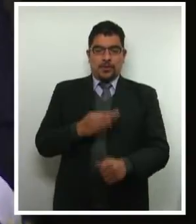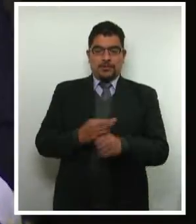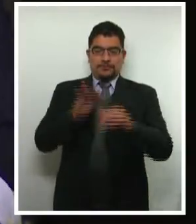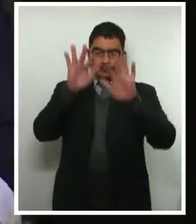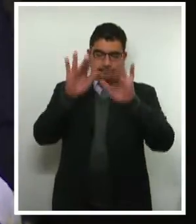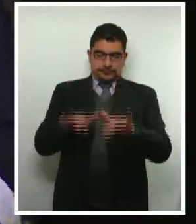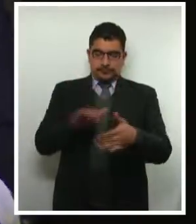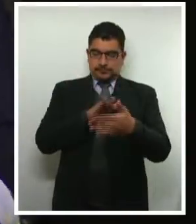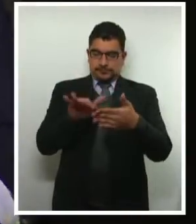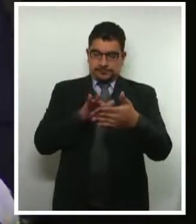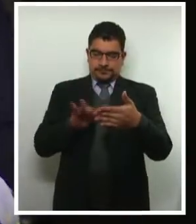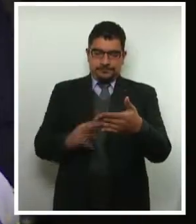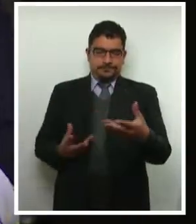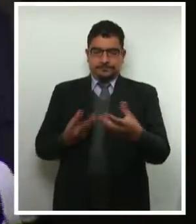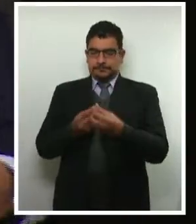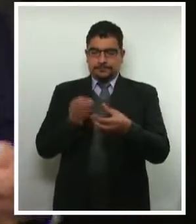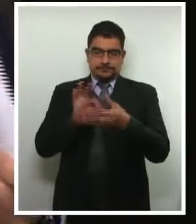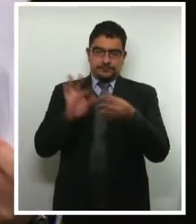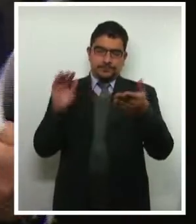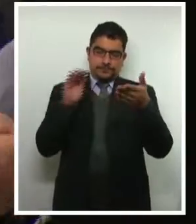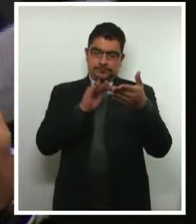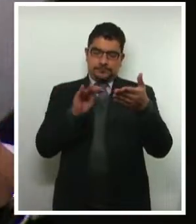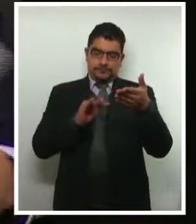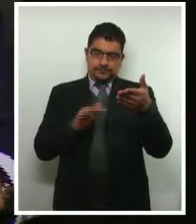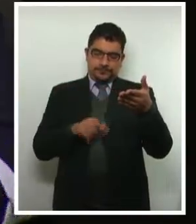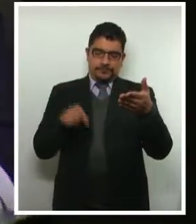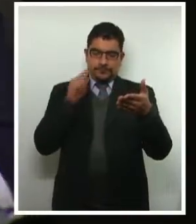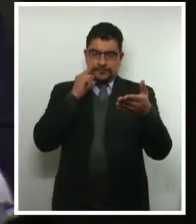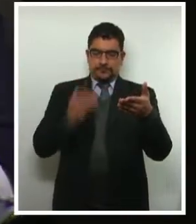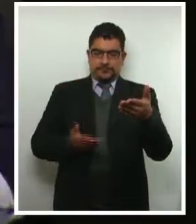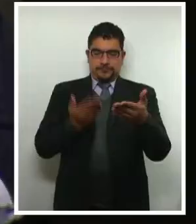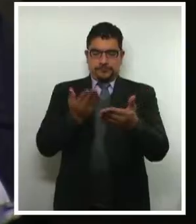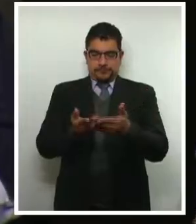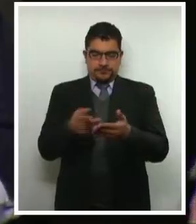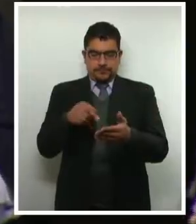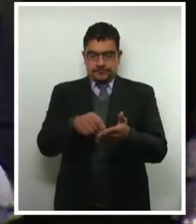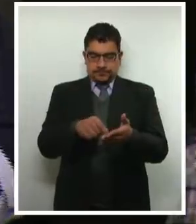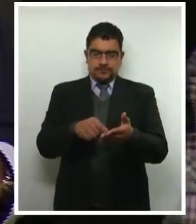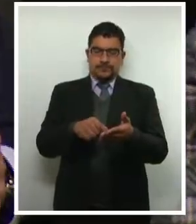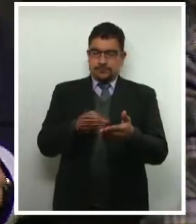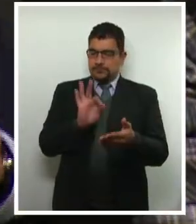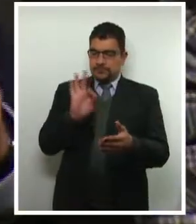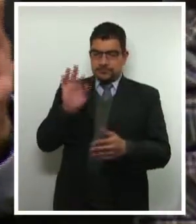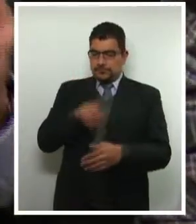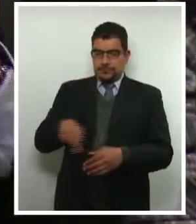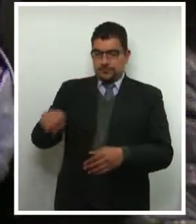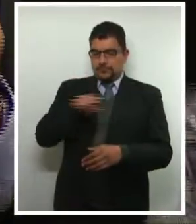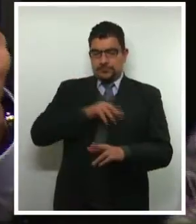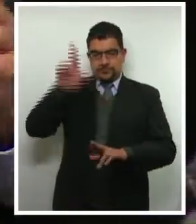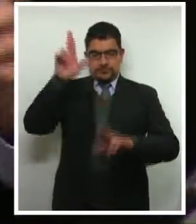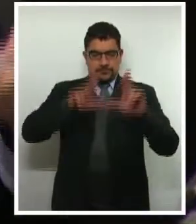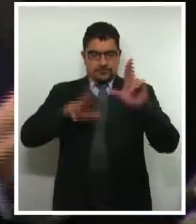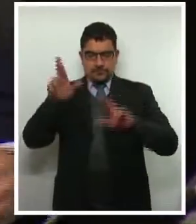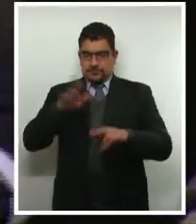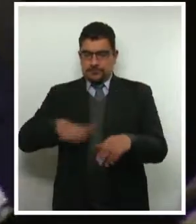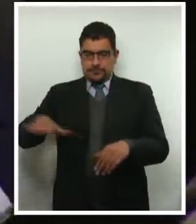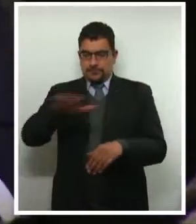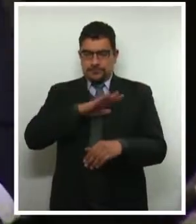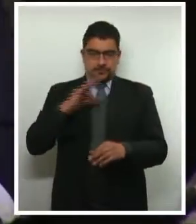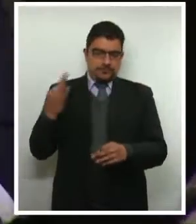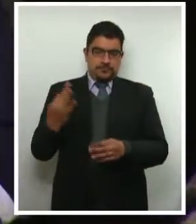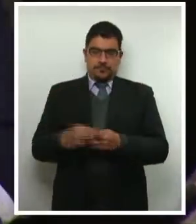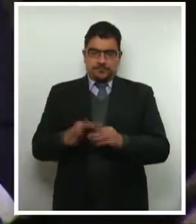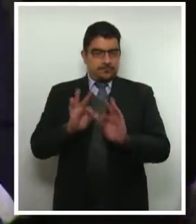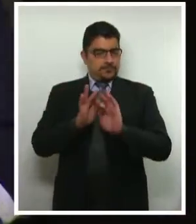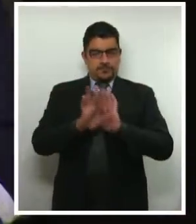lectura a los términos en que se propone someter ya a la votación. Ya